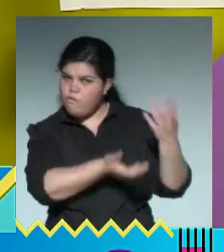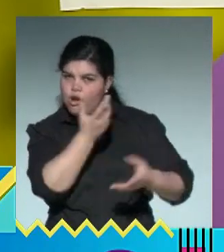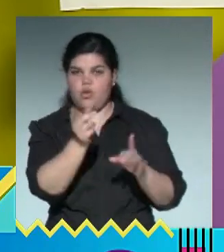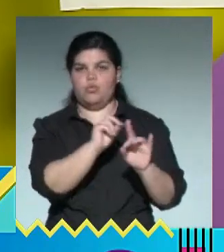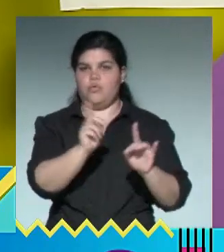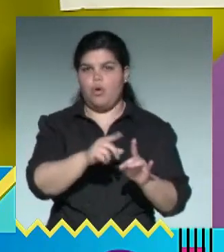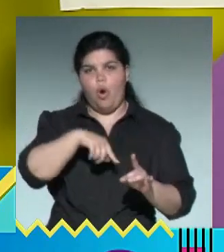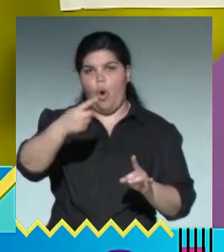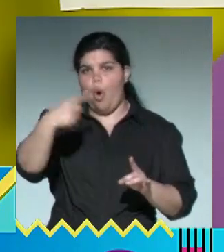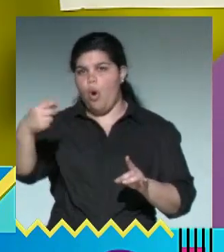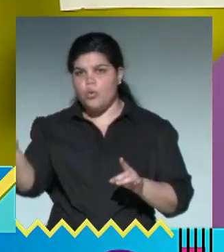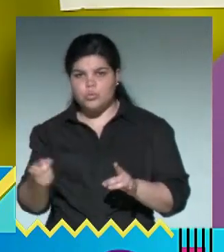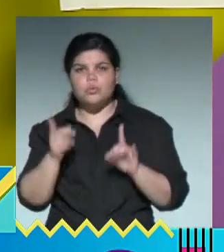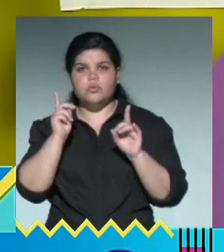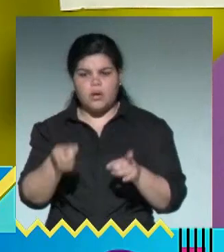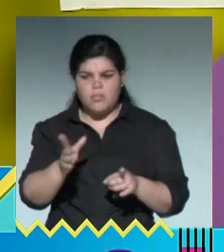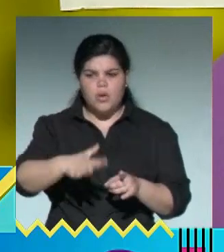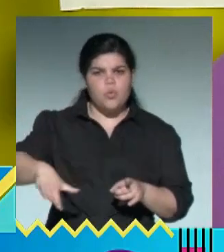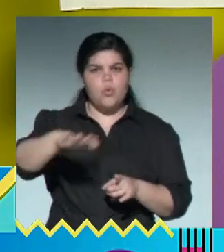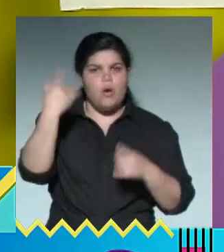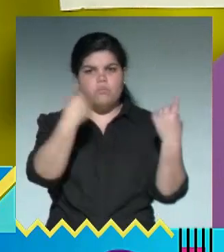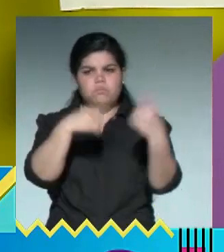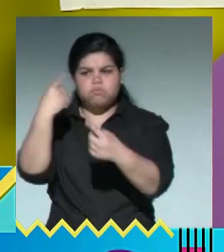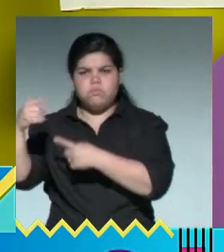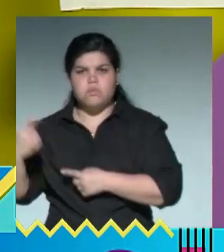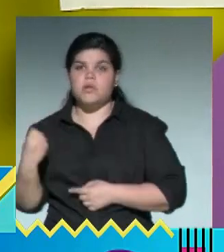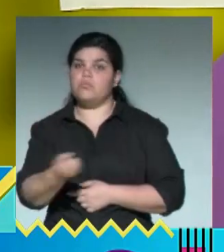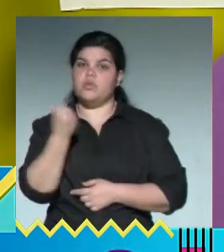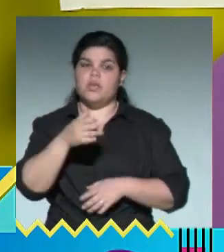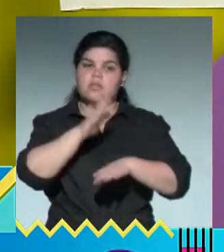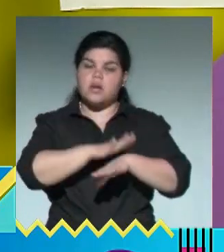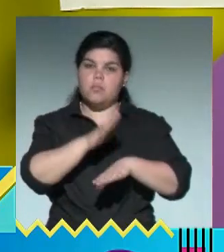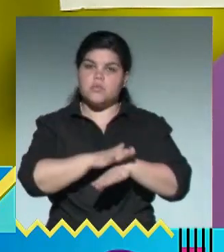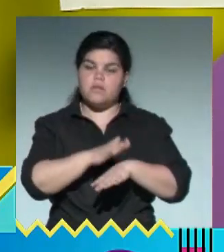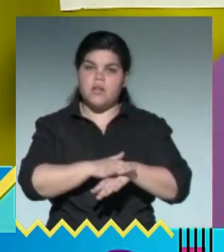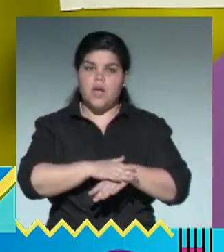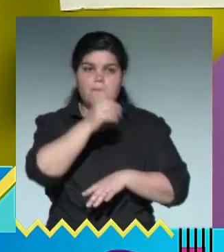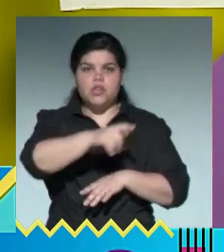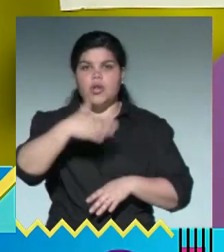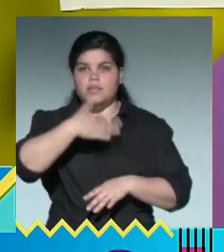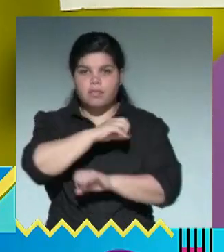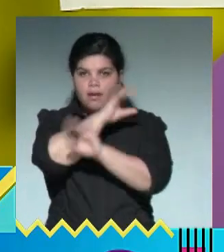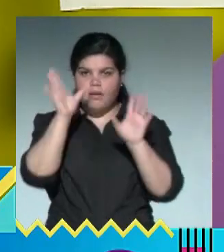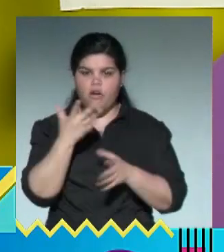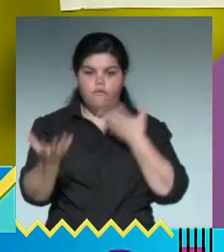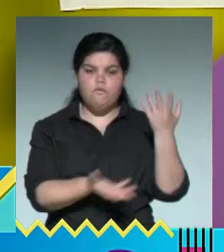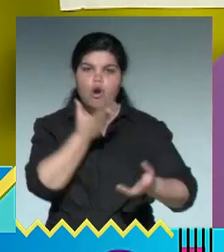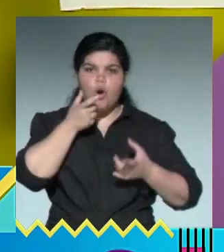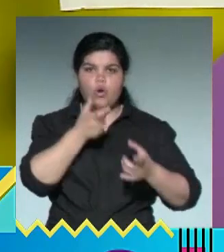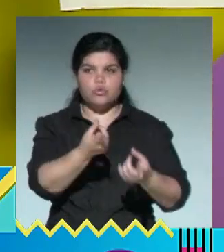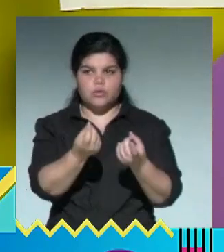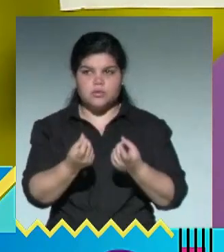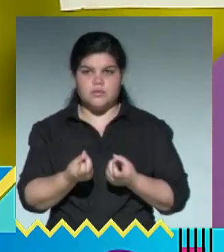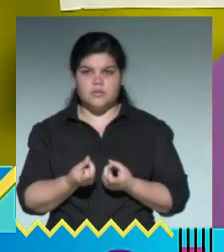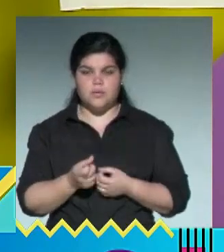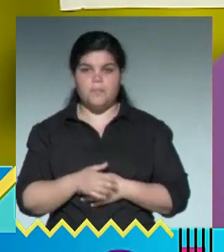provincia y por eso también se focaliza mucho en esto de la conciencia y la responsabilidad en el manejo del fuego. Y vamos a hablar ahora con nuestros dos invitados